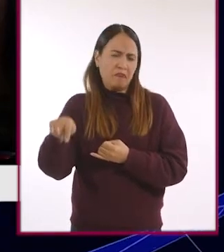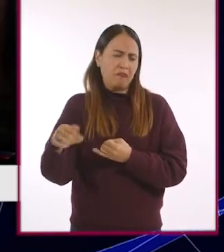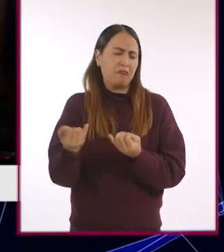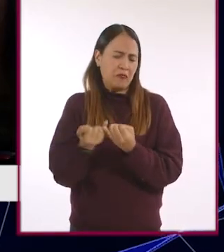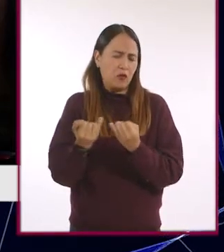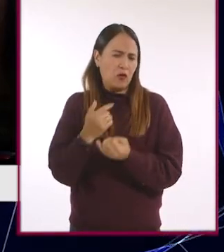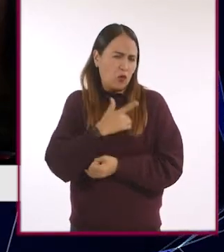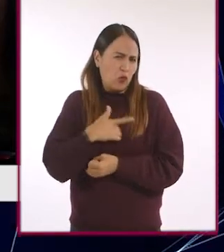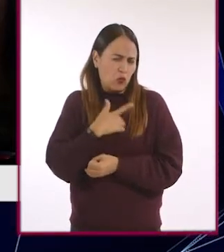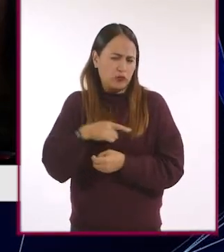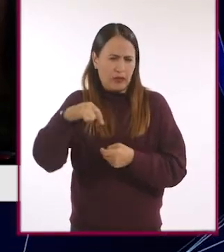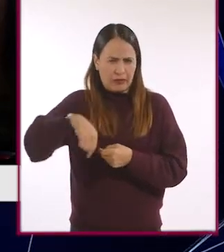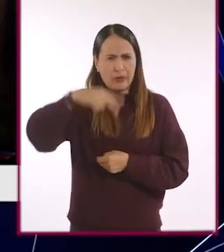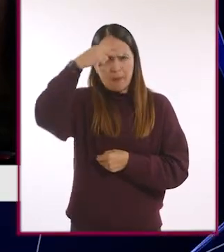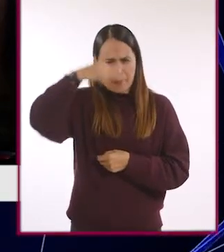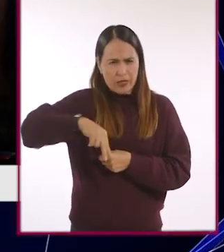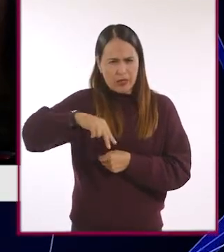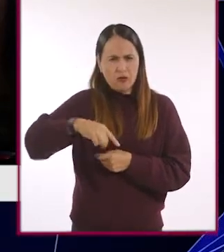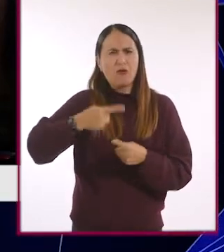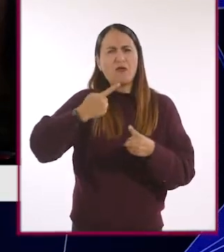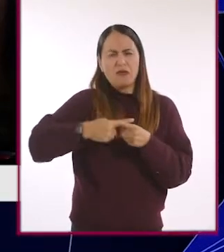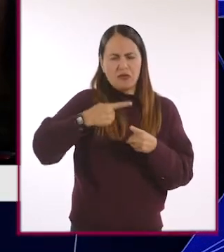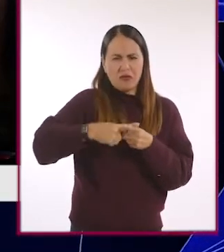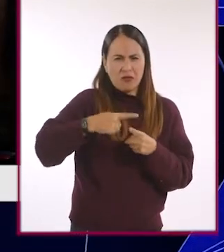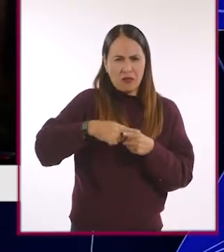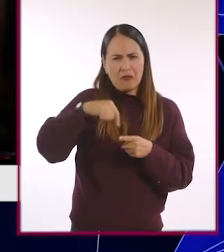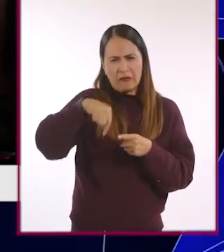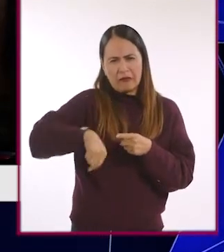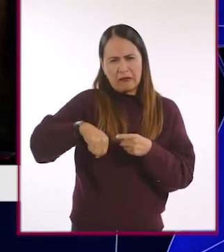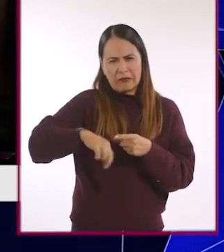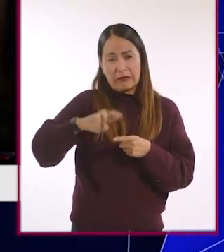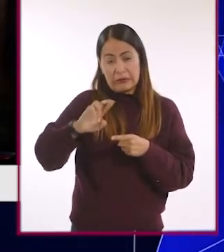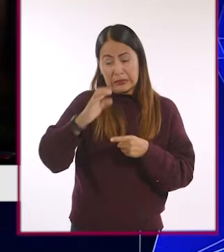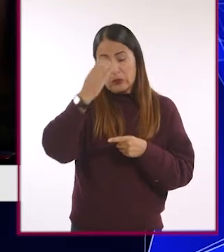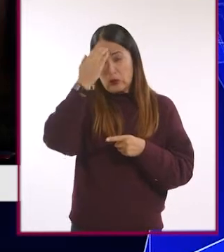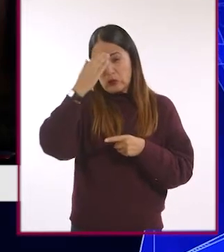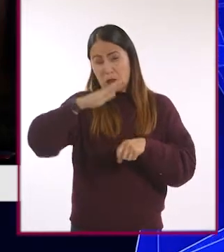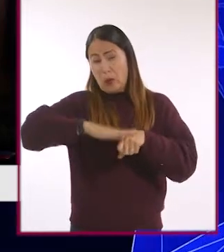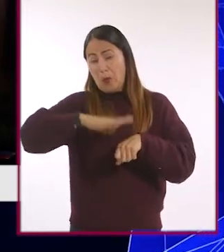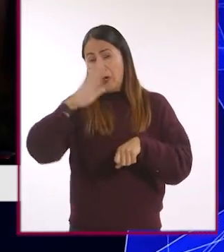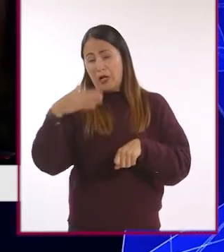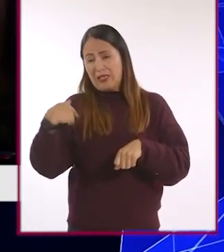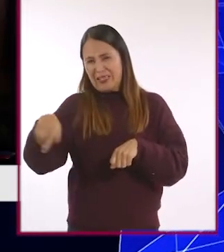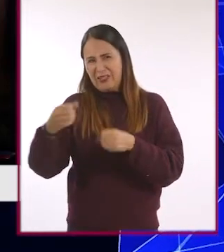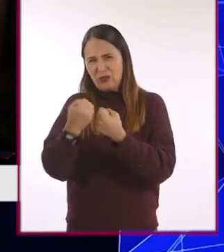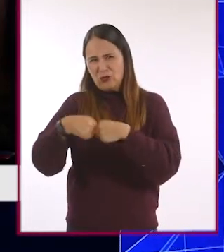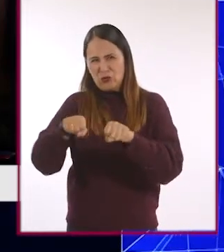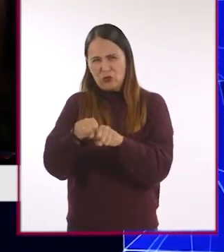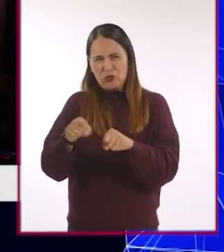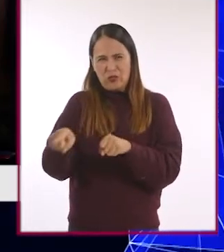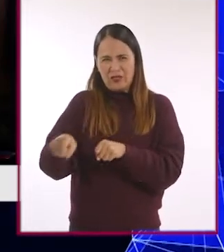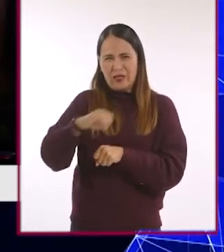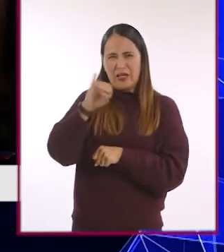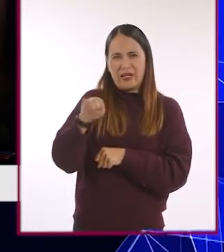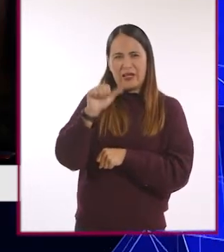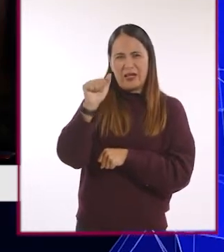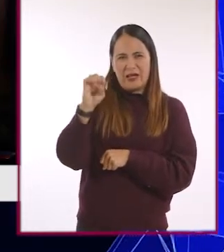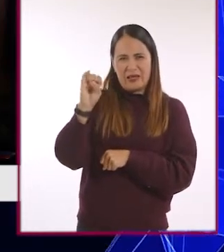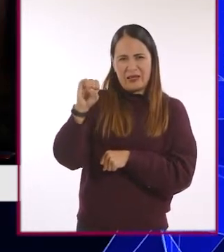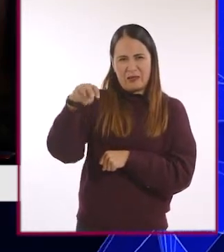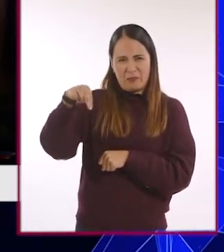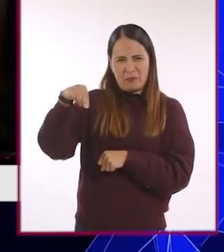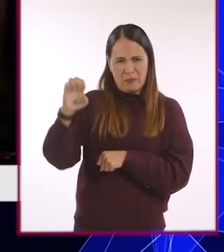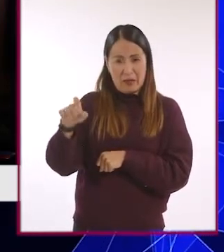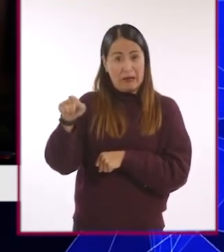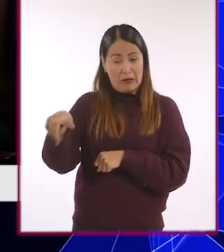mexicano. Actualmente uno de los artistas más reconocidos mundialmente es mi socio que se llama Jaime Jasso y él es mexicano y